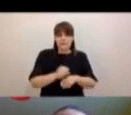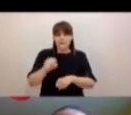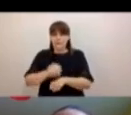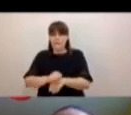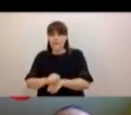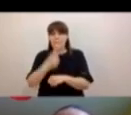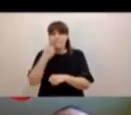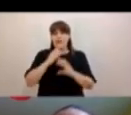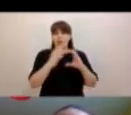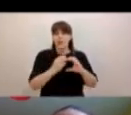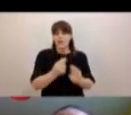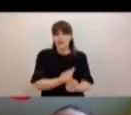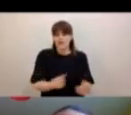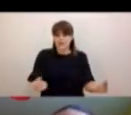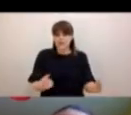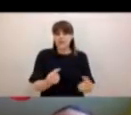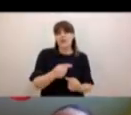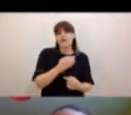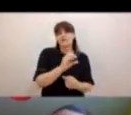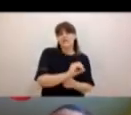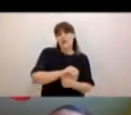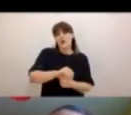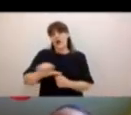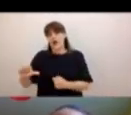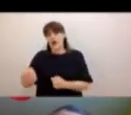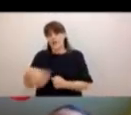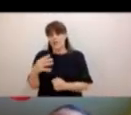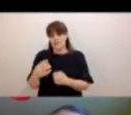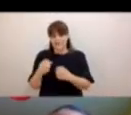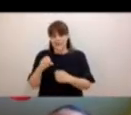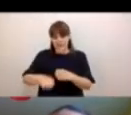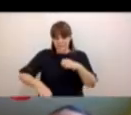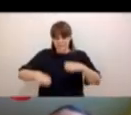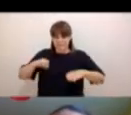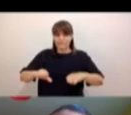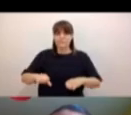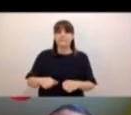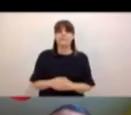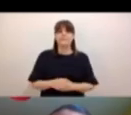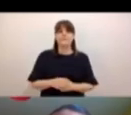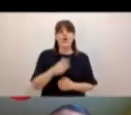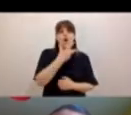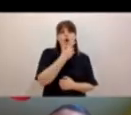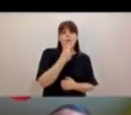dedican alrededor de 6 horas semanales al cuidado de 0 a 14 años